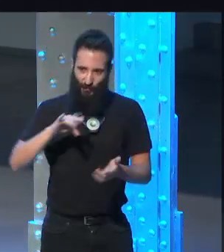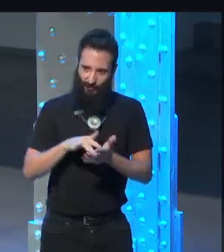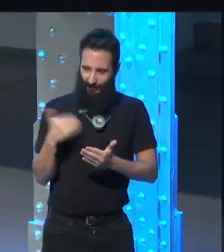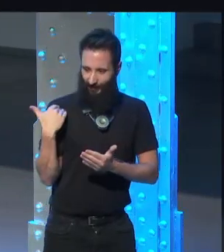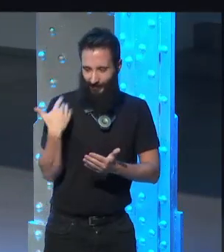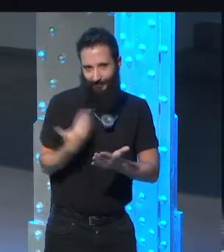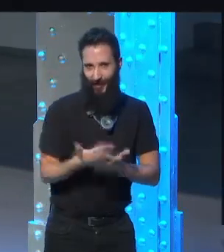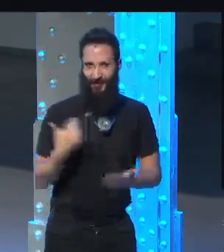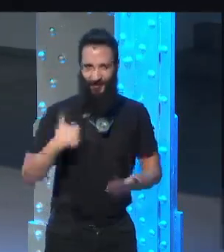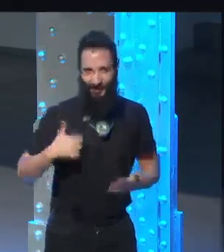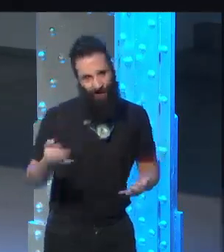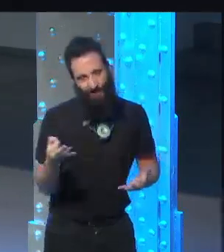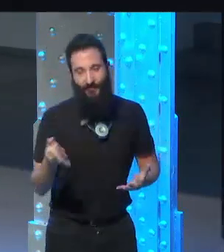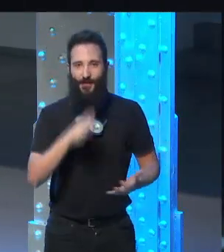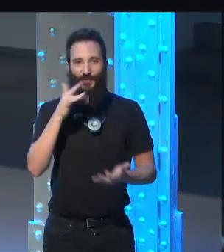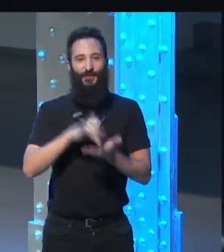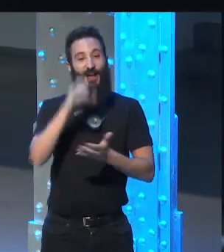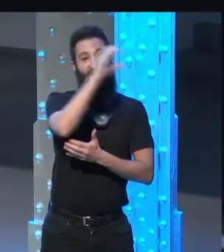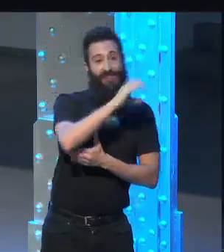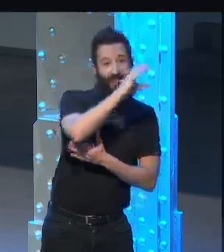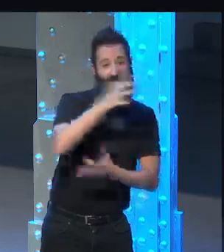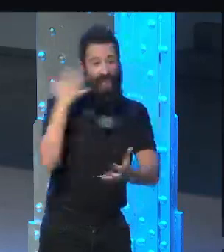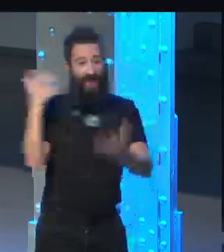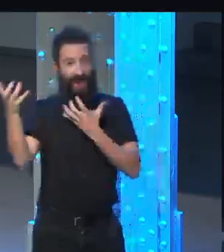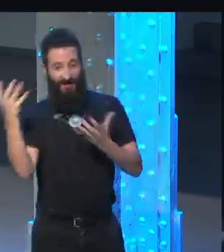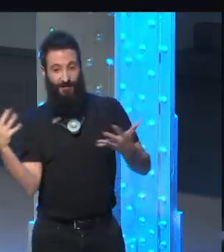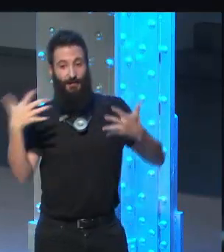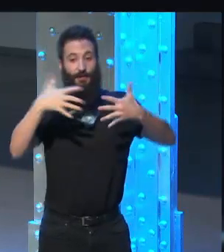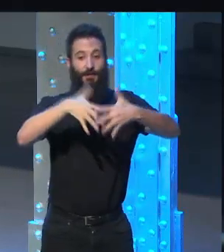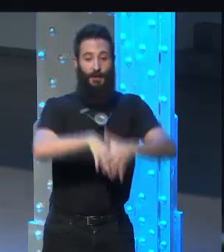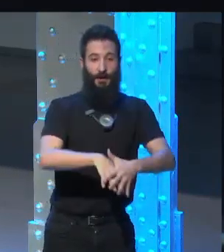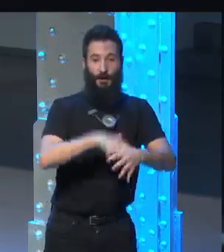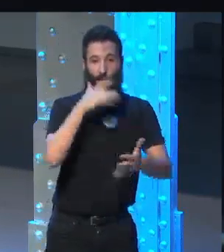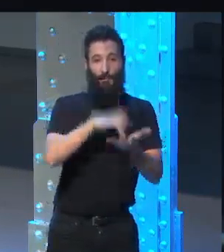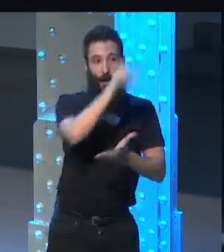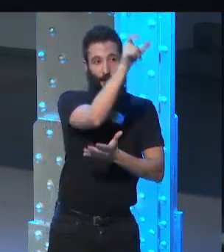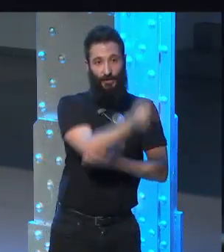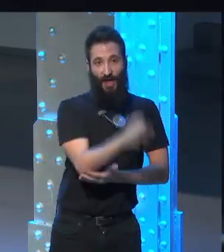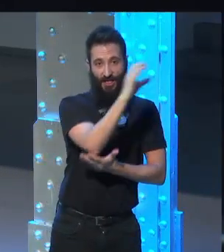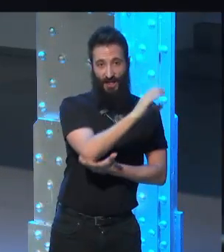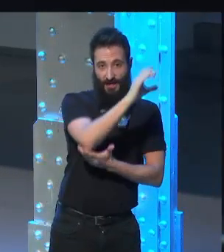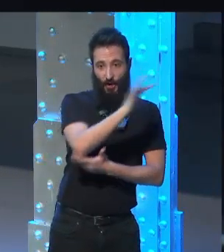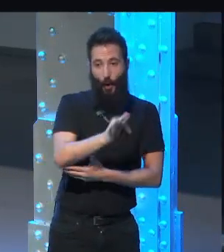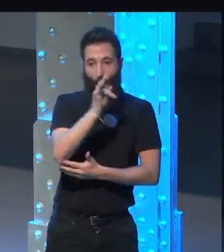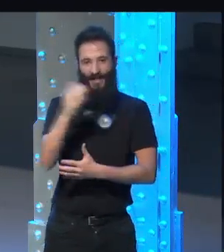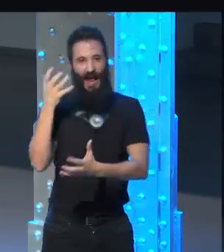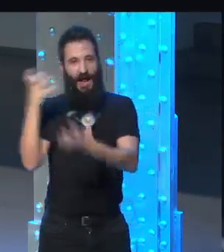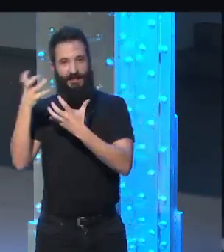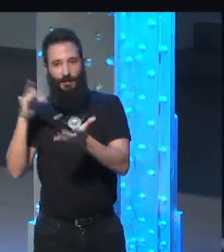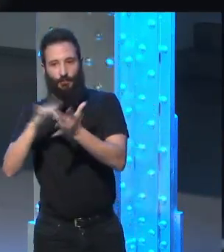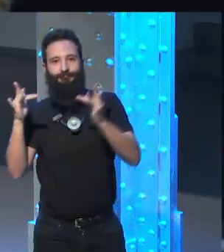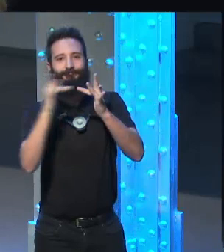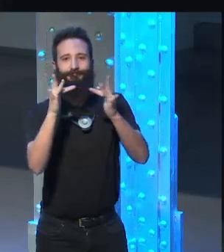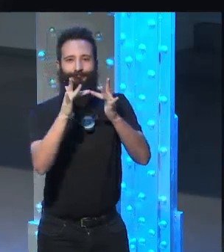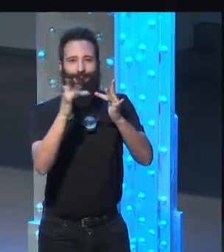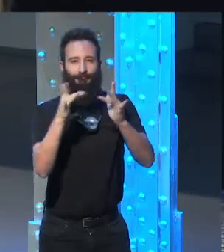hora. Cuando ciencia y arte se unen, cuando un científico y un artista entran en contacto, pueden